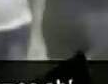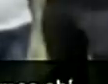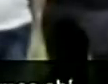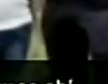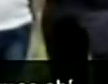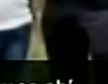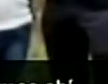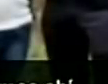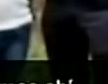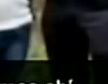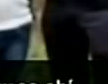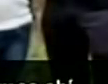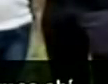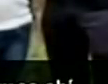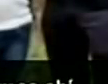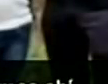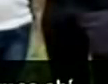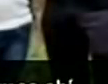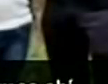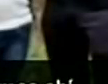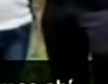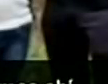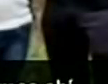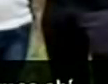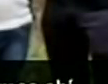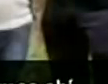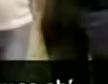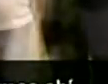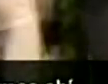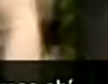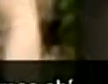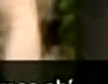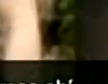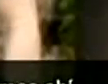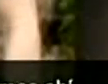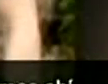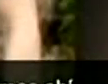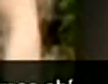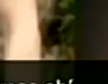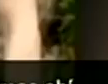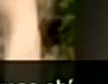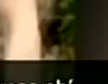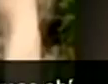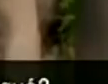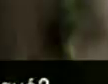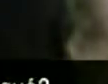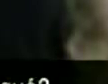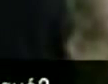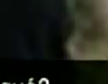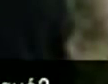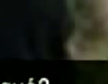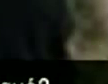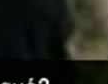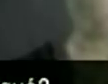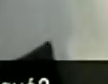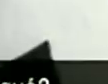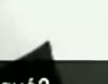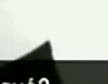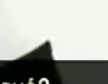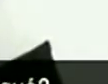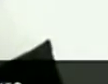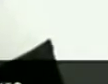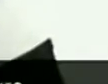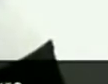ser el siguiente punto uno era tomarnos la foto lo que estaba no hay los que aparecimos en la foto